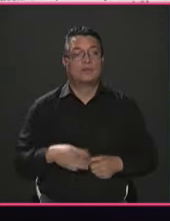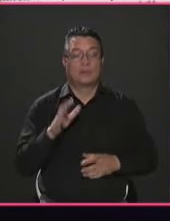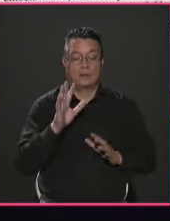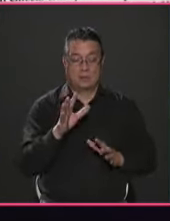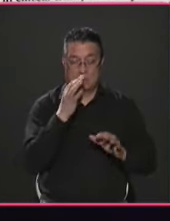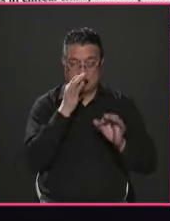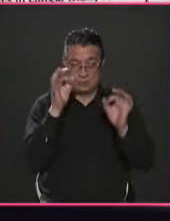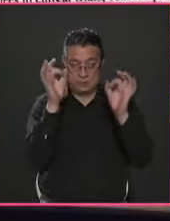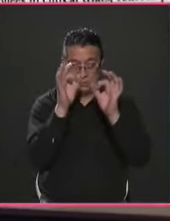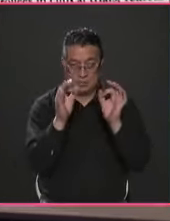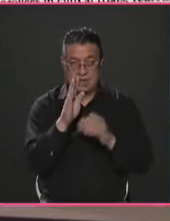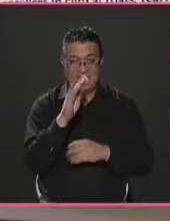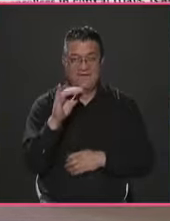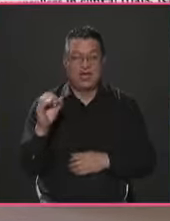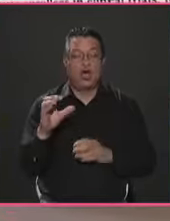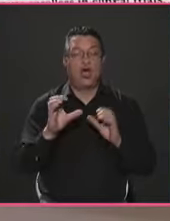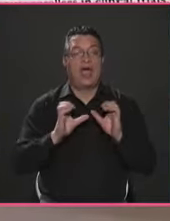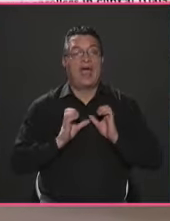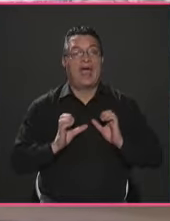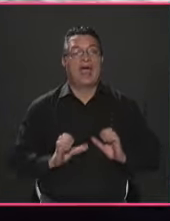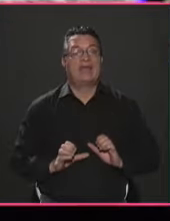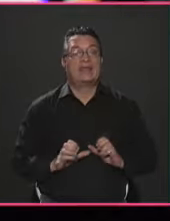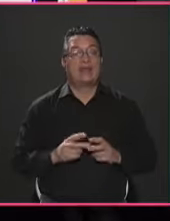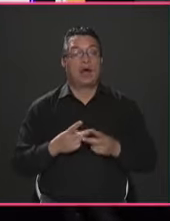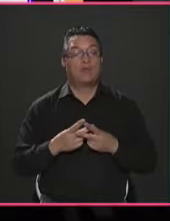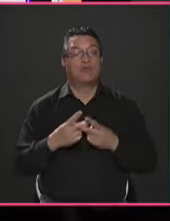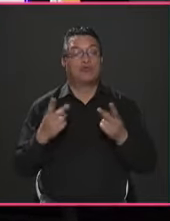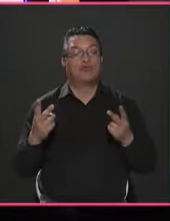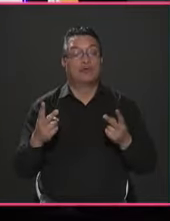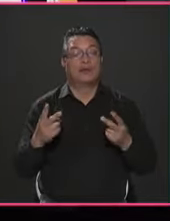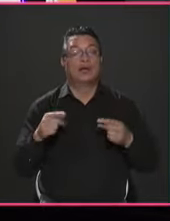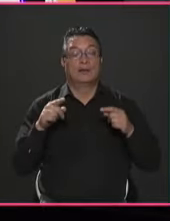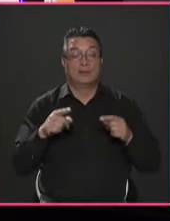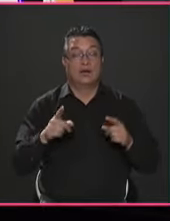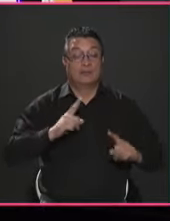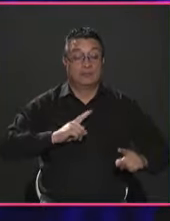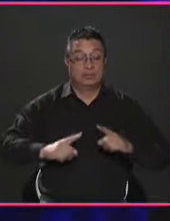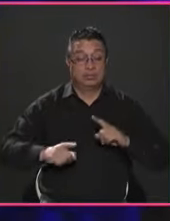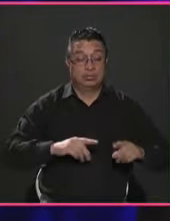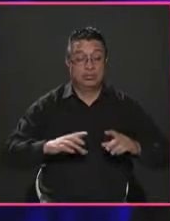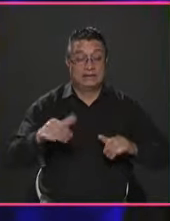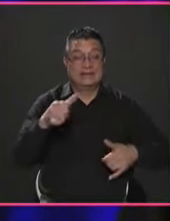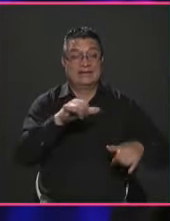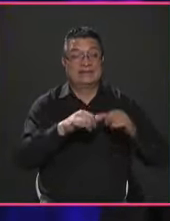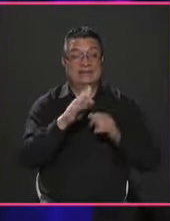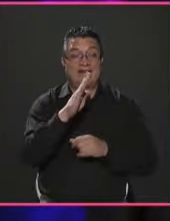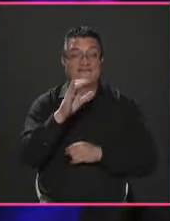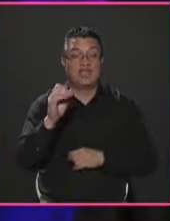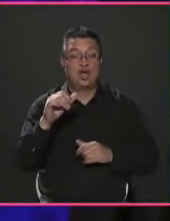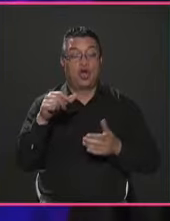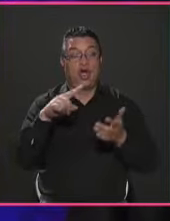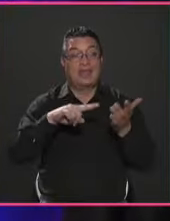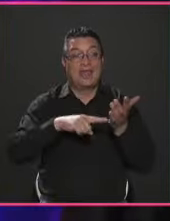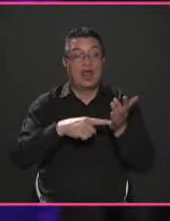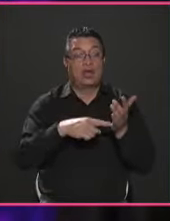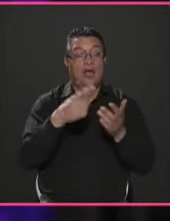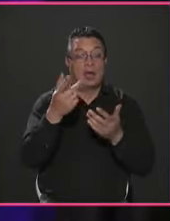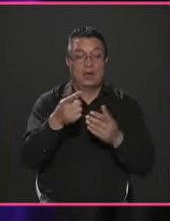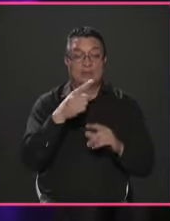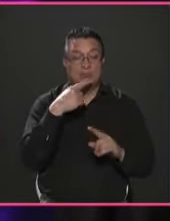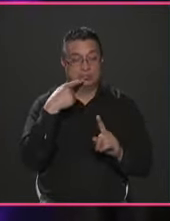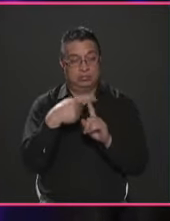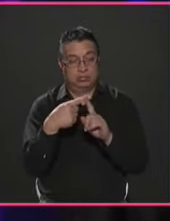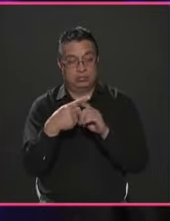exp refiero con la bioética pública Es que la gobernanza de la ciencia y la biotecnología en el nombre de los